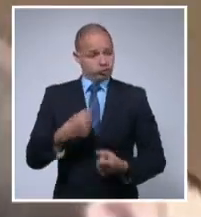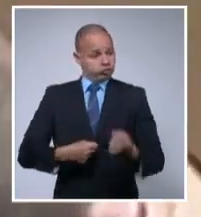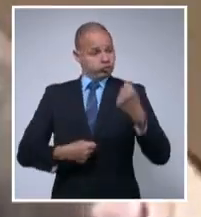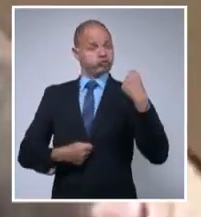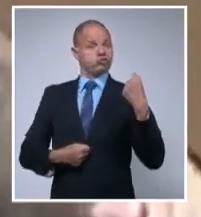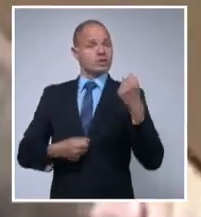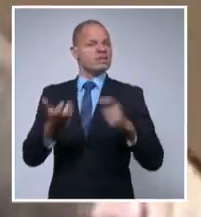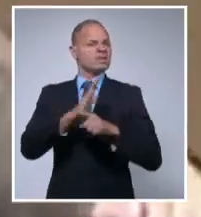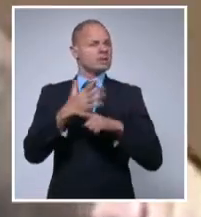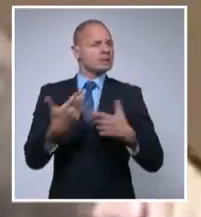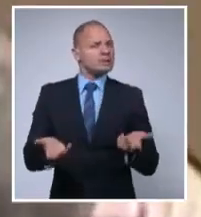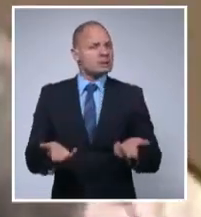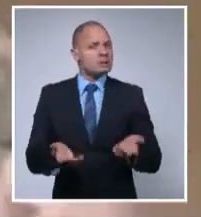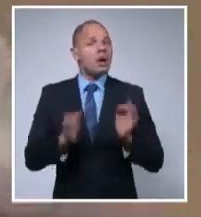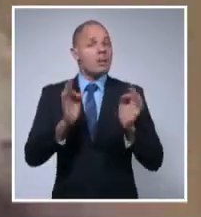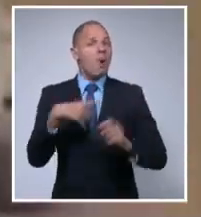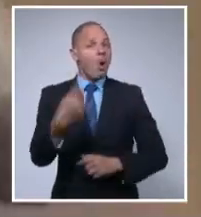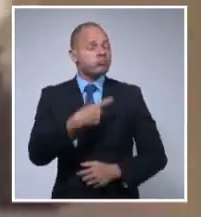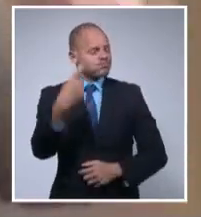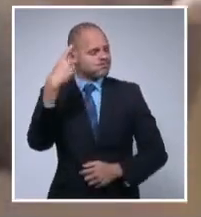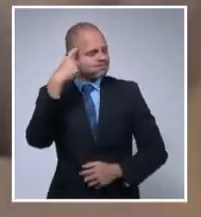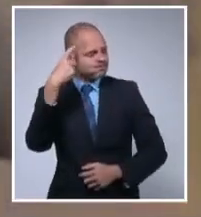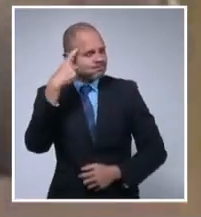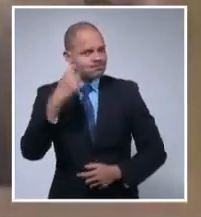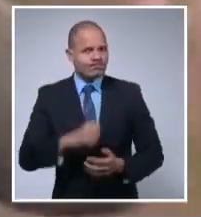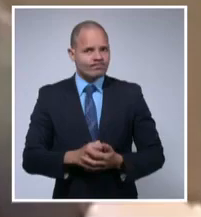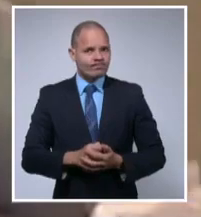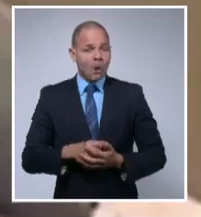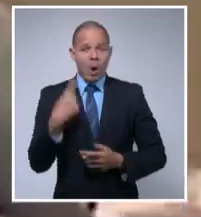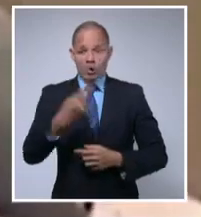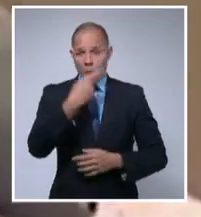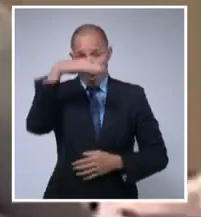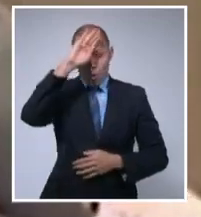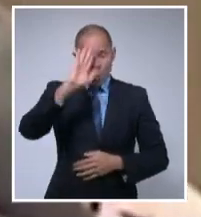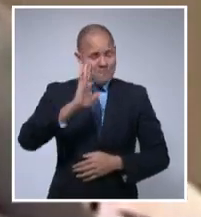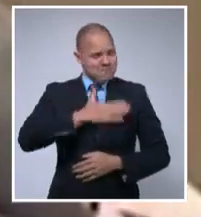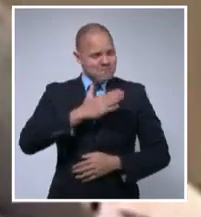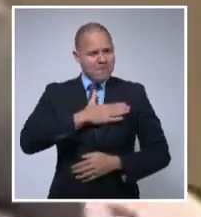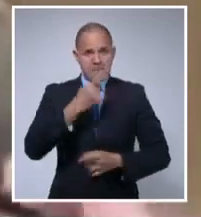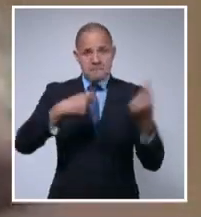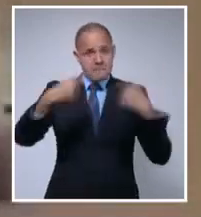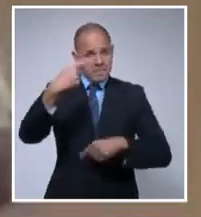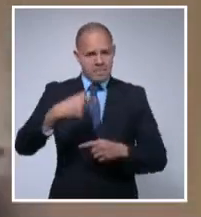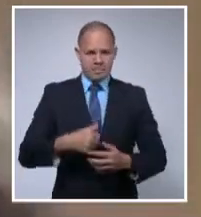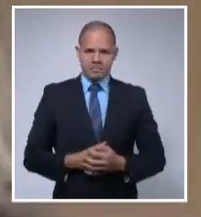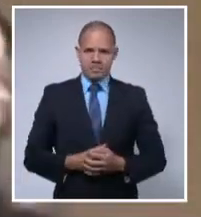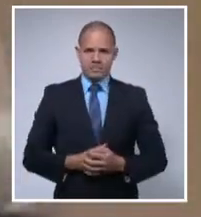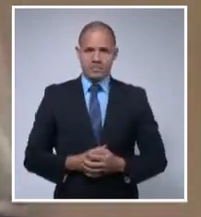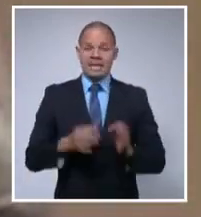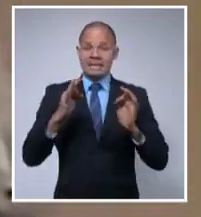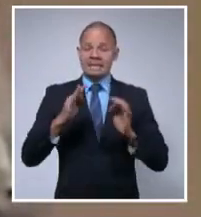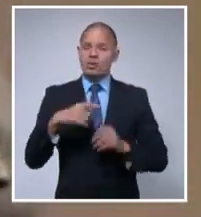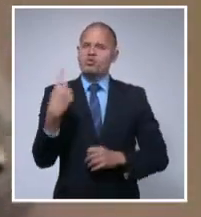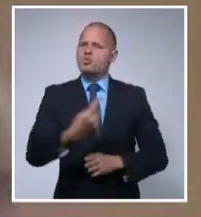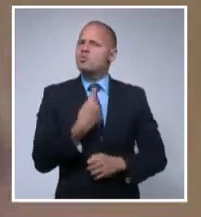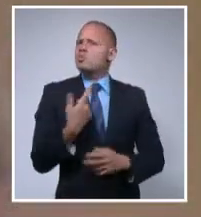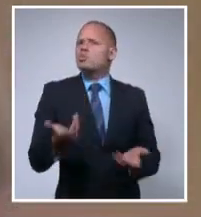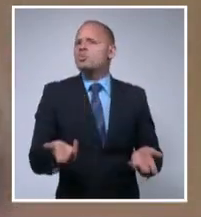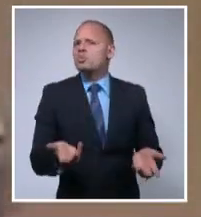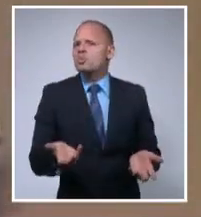nunca. Y tan buenos patriotas como no lo hayan habido nunca. Tenemos que dejar